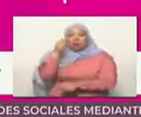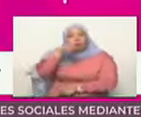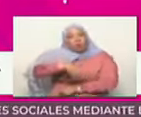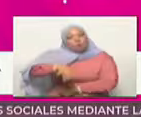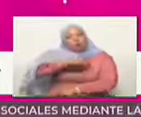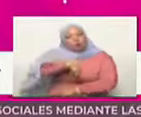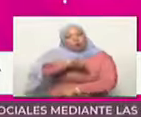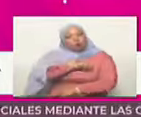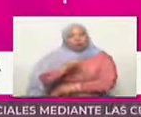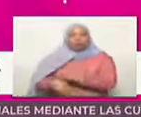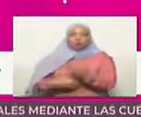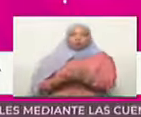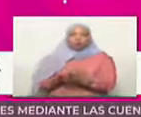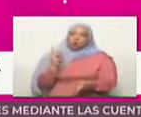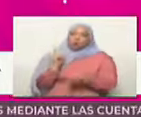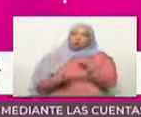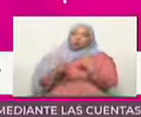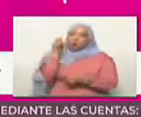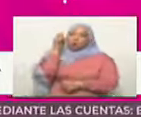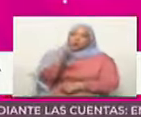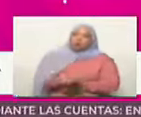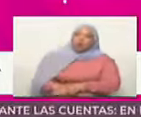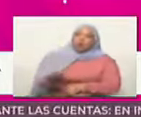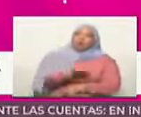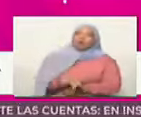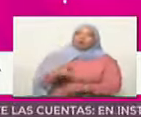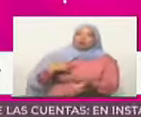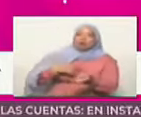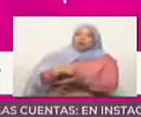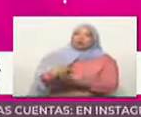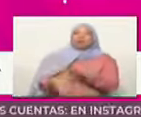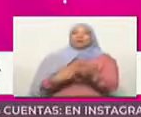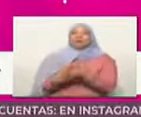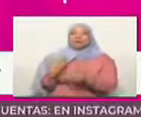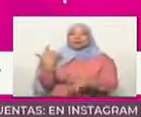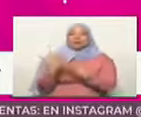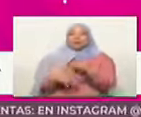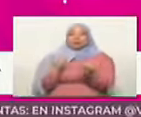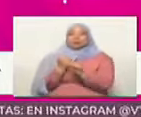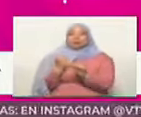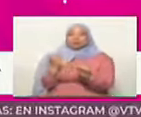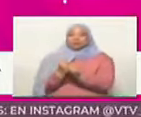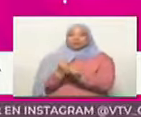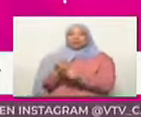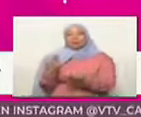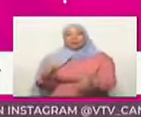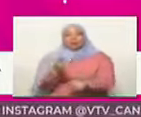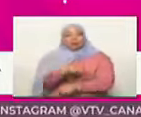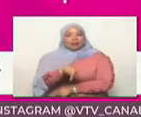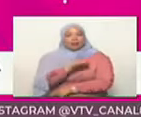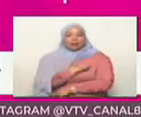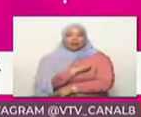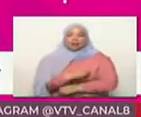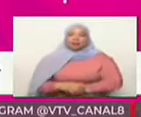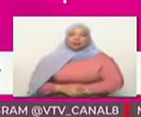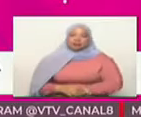originarios. Hay pueblos caribe que tuvieron que huir a las montañas, por ejemplo, porque los europeos los empujaron hasta allí.